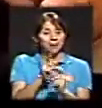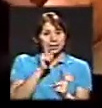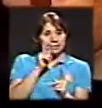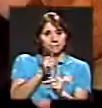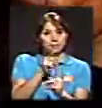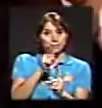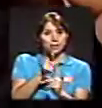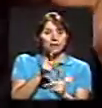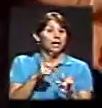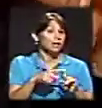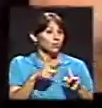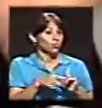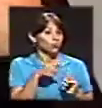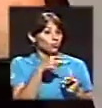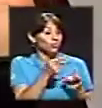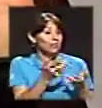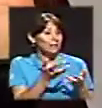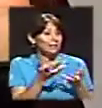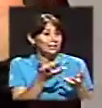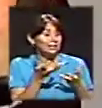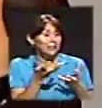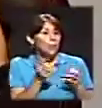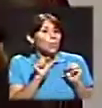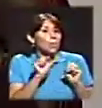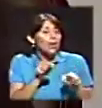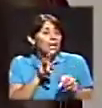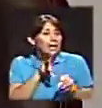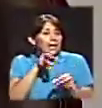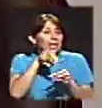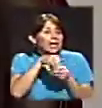poder intervenir creando algo